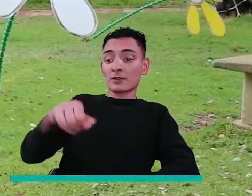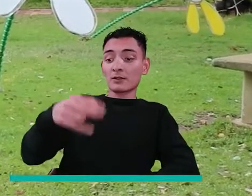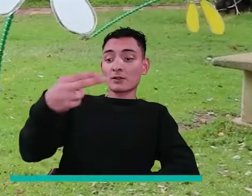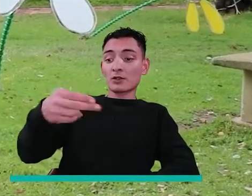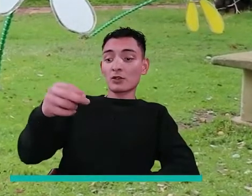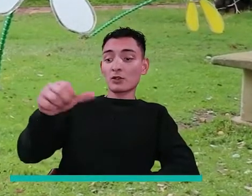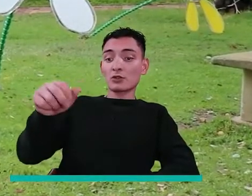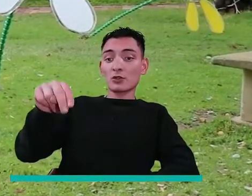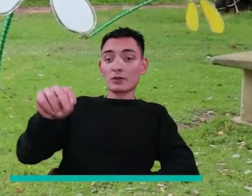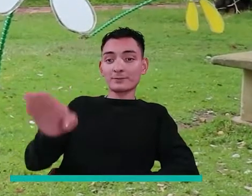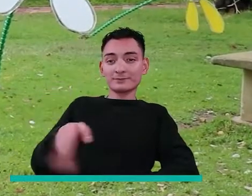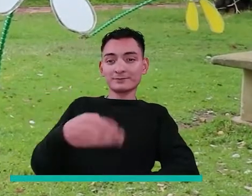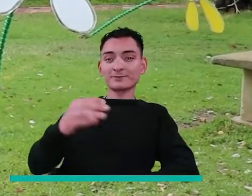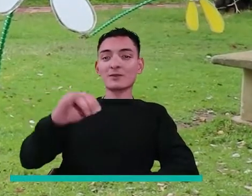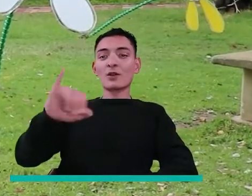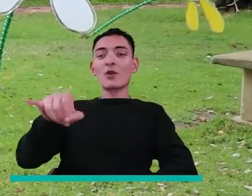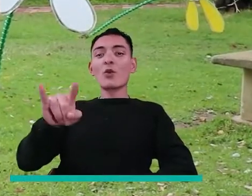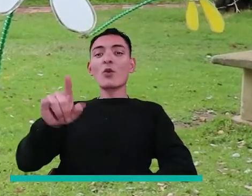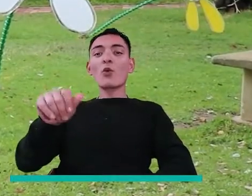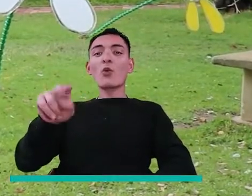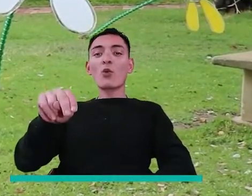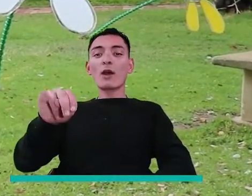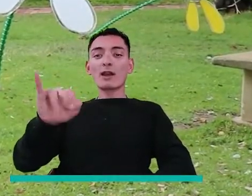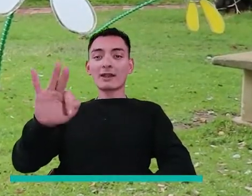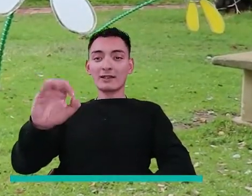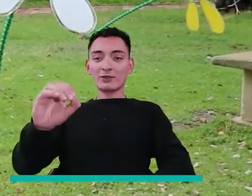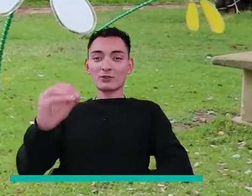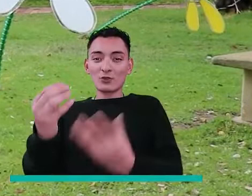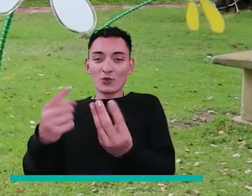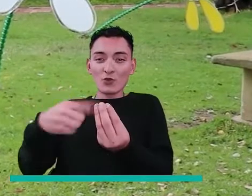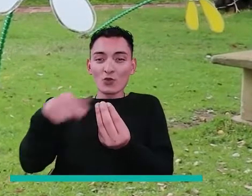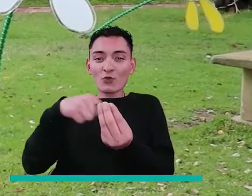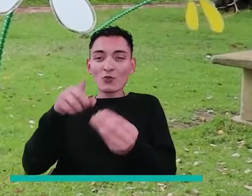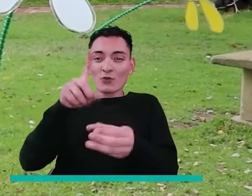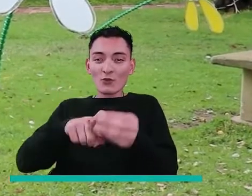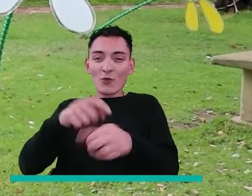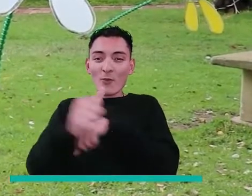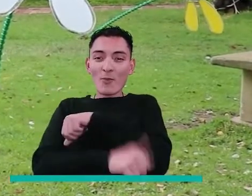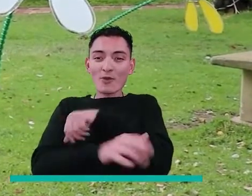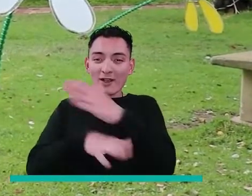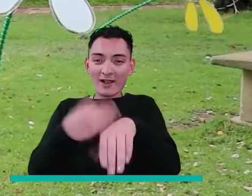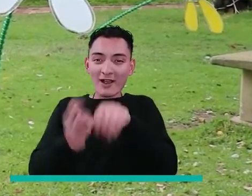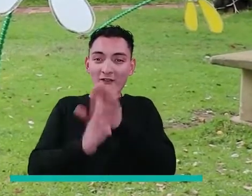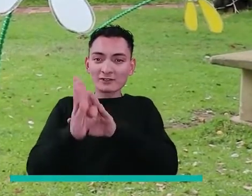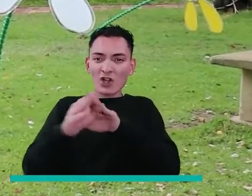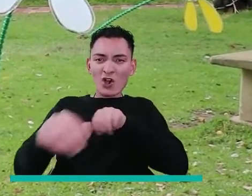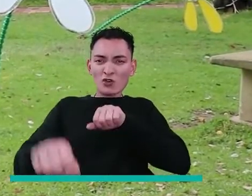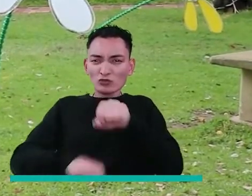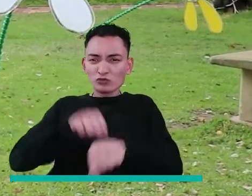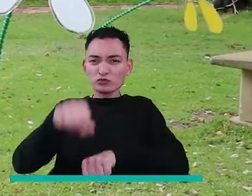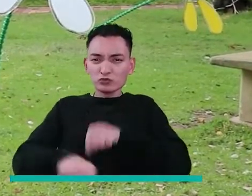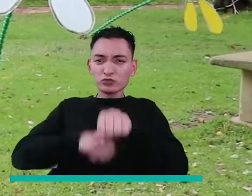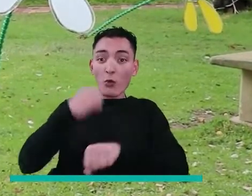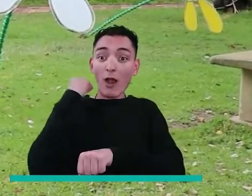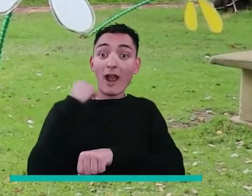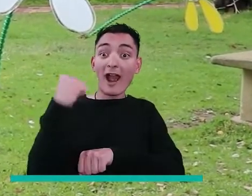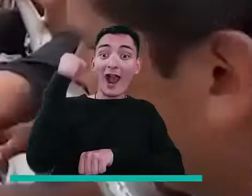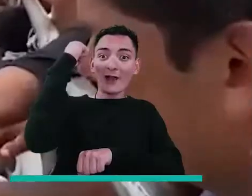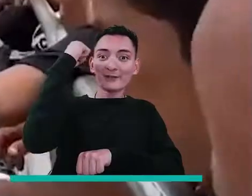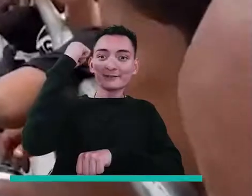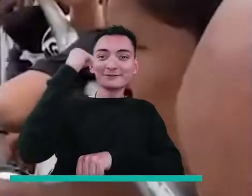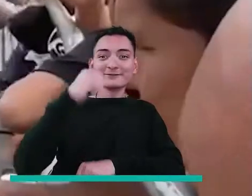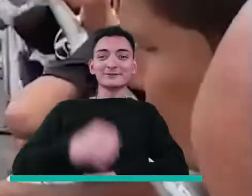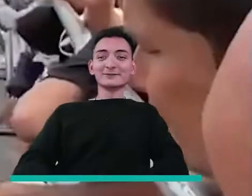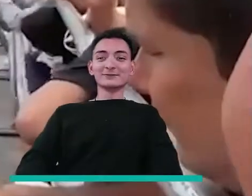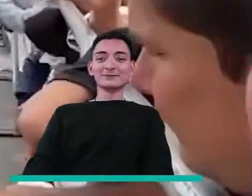Johan Rubio y Juanita Salcedo, ciclistas del equipo Team Boyacá Avanza, fueron los que ganaron en la Vuelta al Futuro.